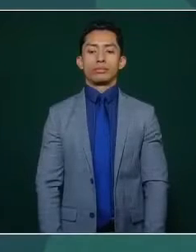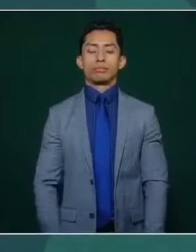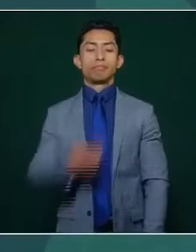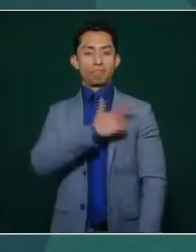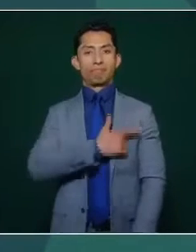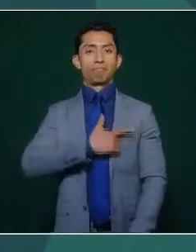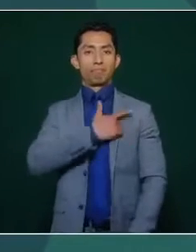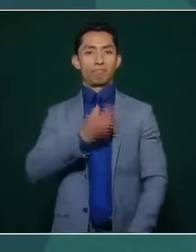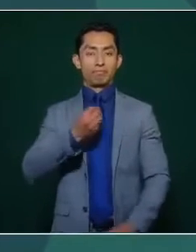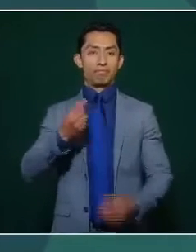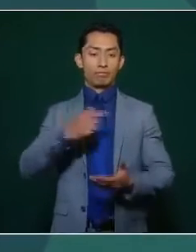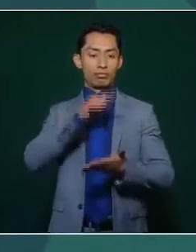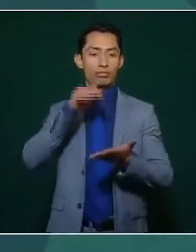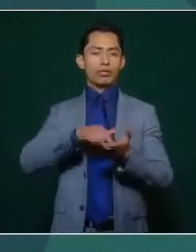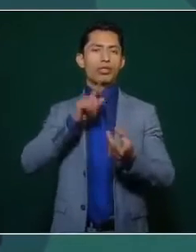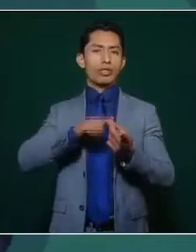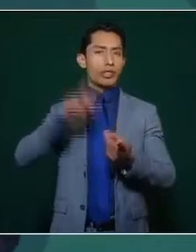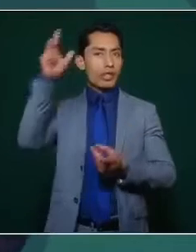Pachuca,